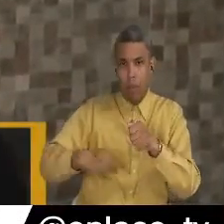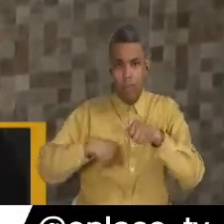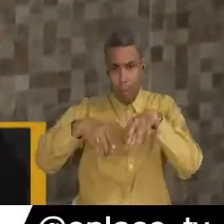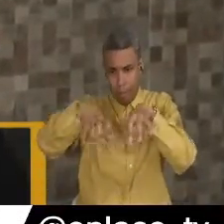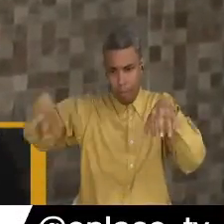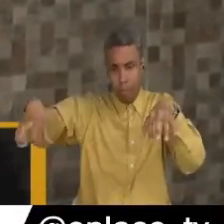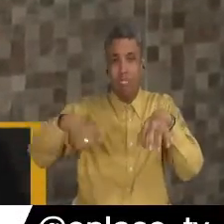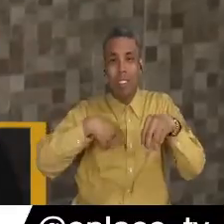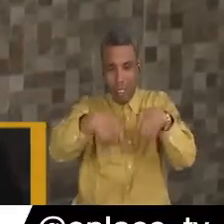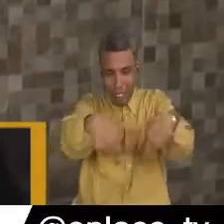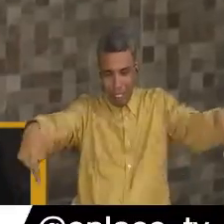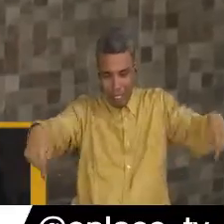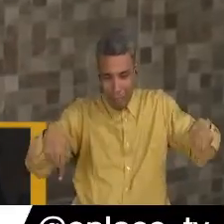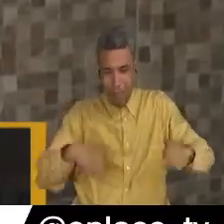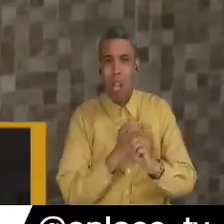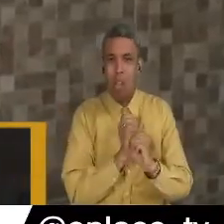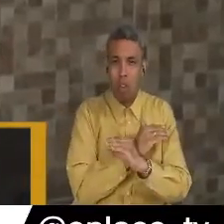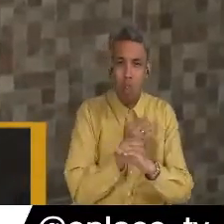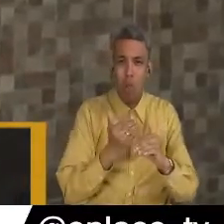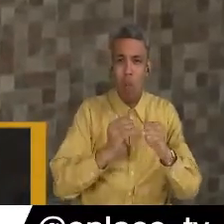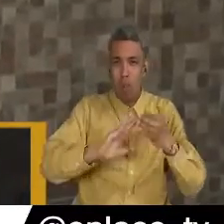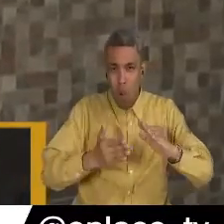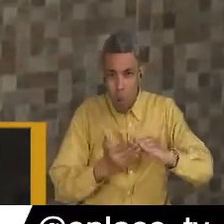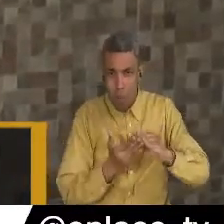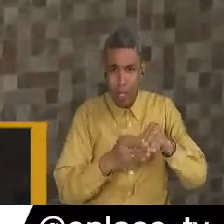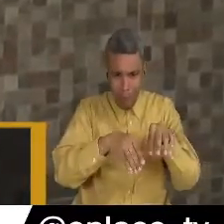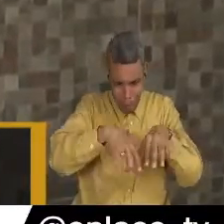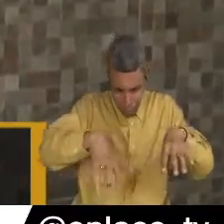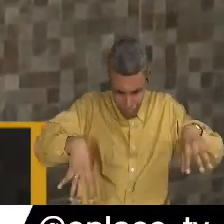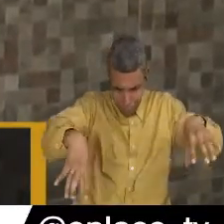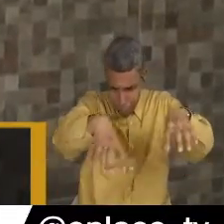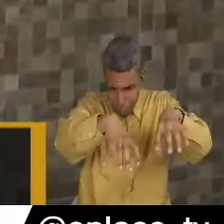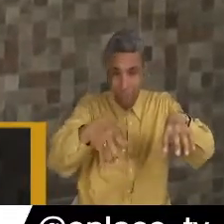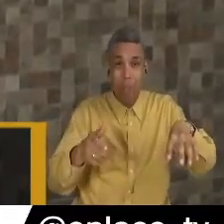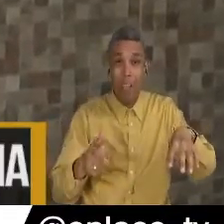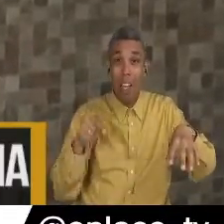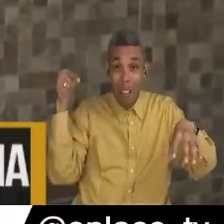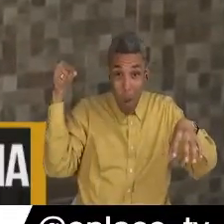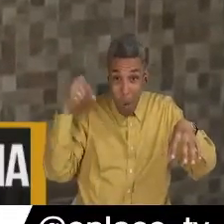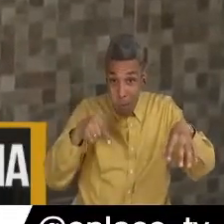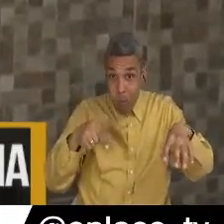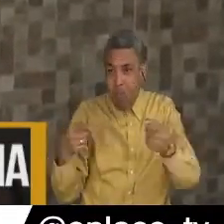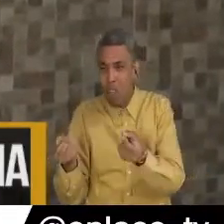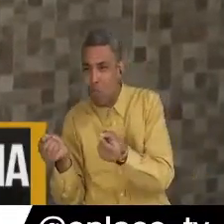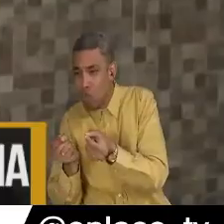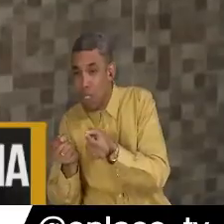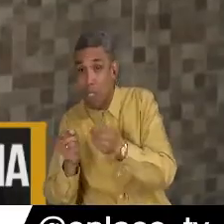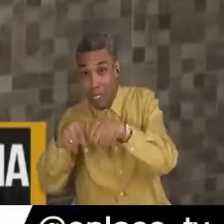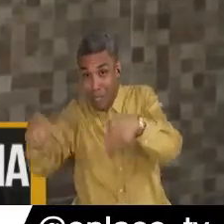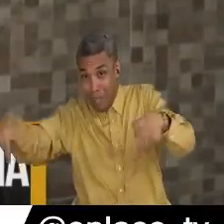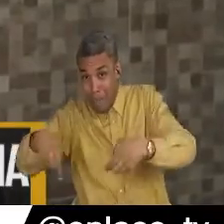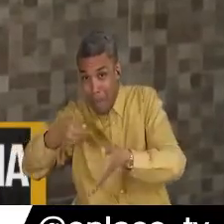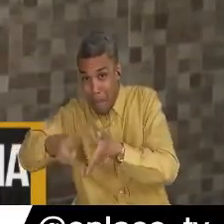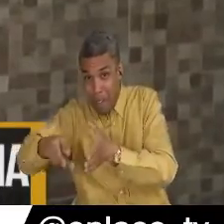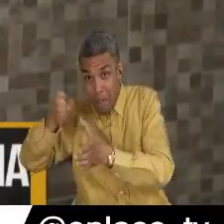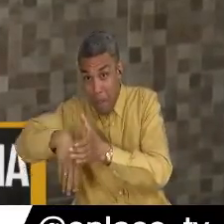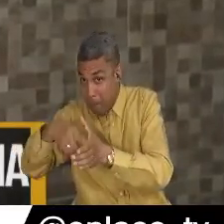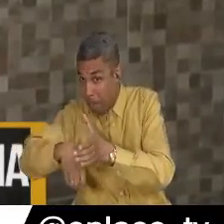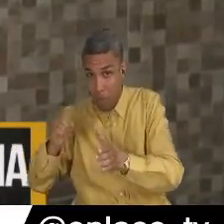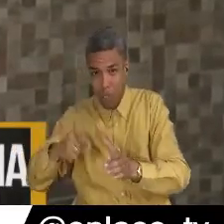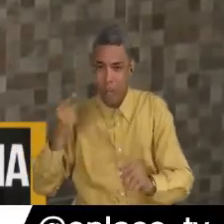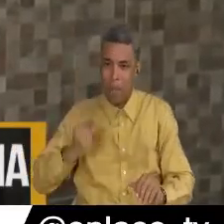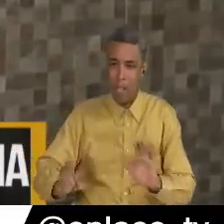actual poder desarrollar el punto de disposición final definitivo, de lo cual se ha conformado una comisión técnica por el